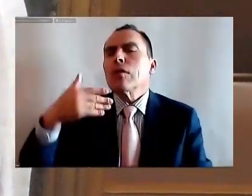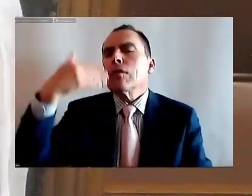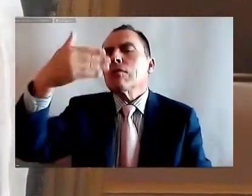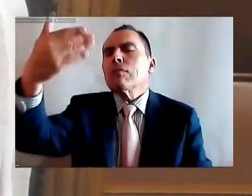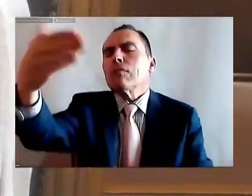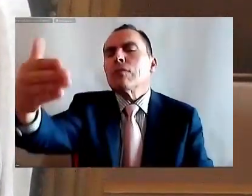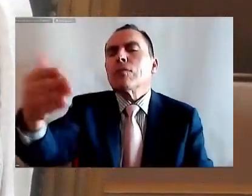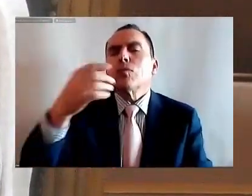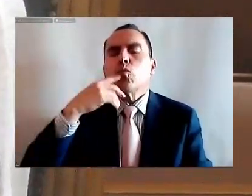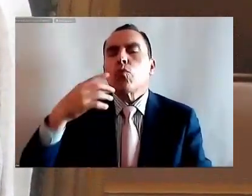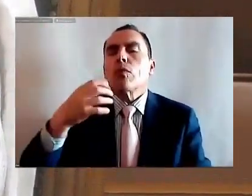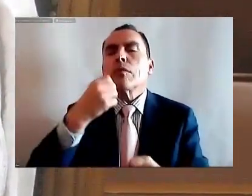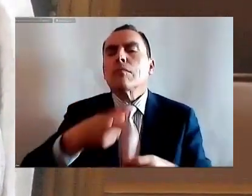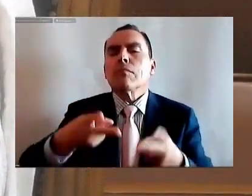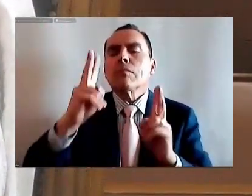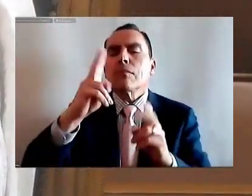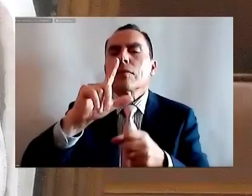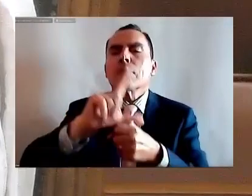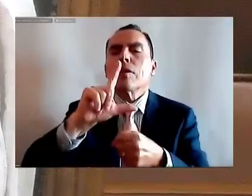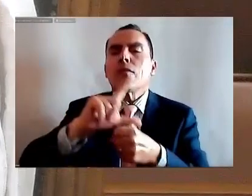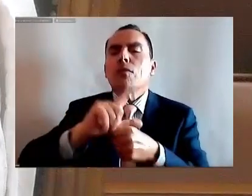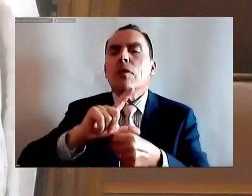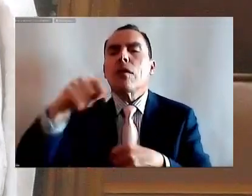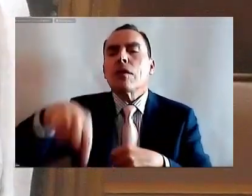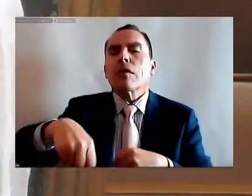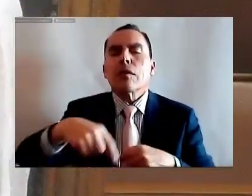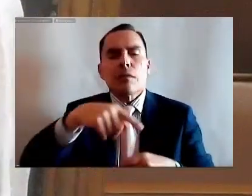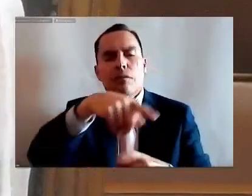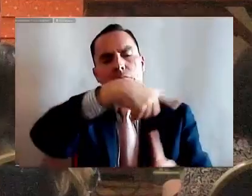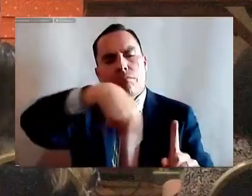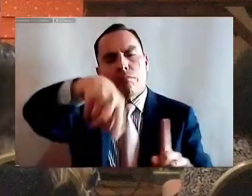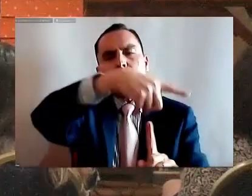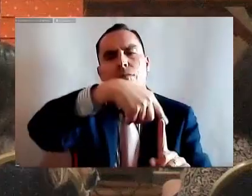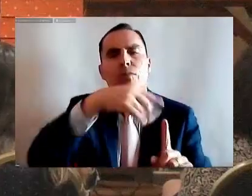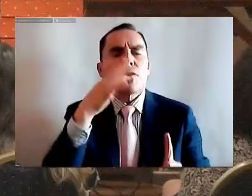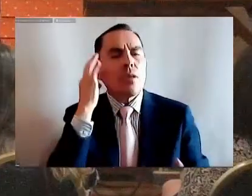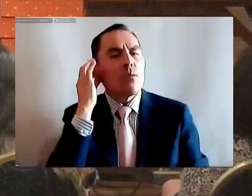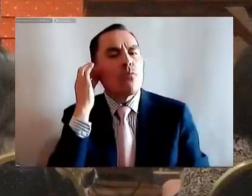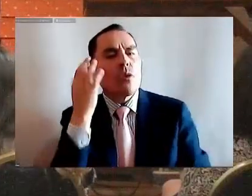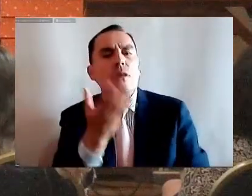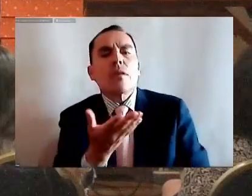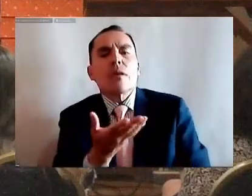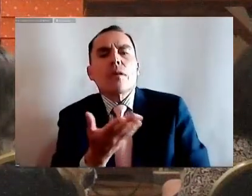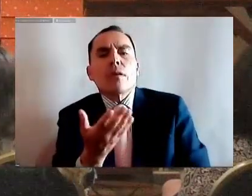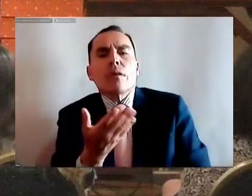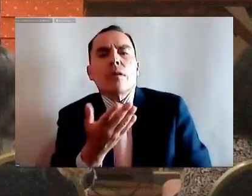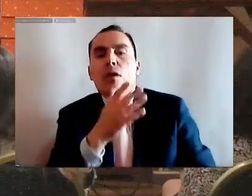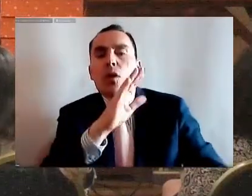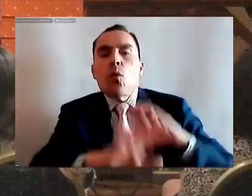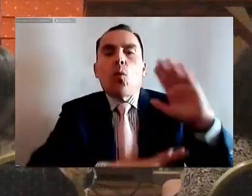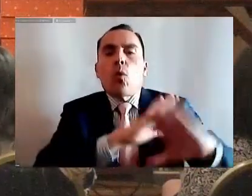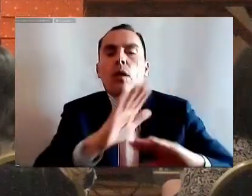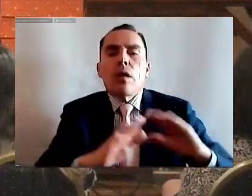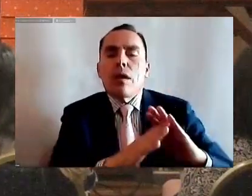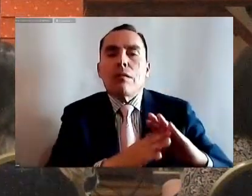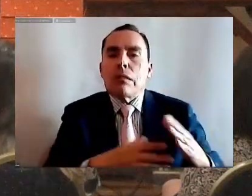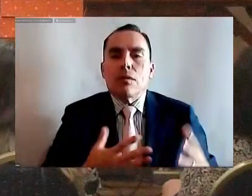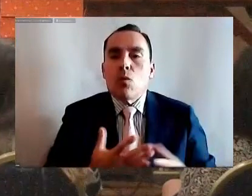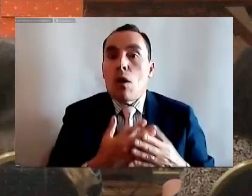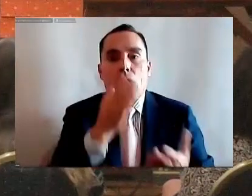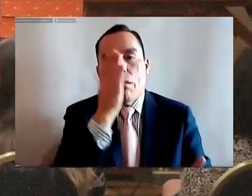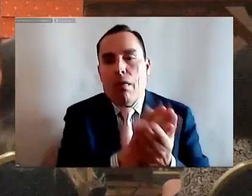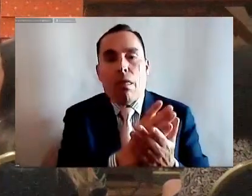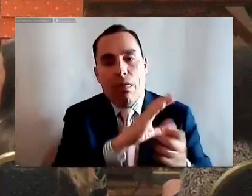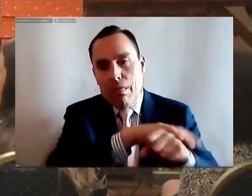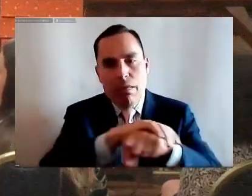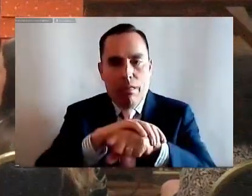en torno a la situación de las mujeres que tienen que hacer cuidándolos, o sea, que tienen la obligación o el deber de cuidar a sus hijos?